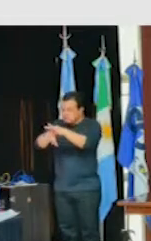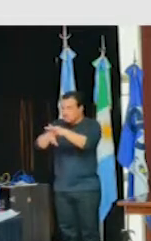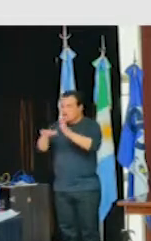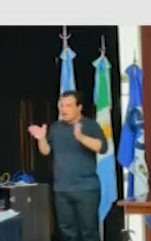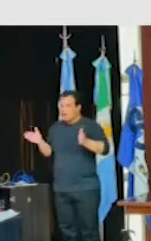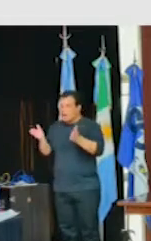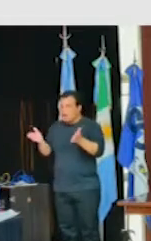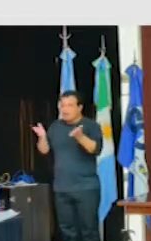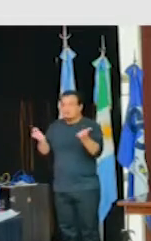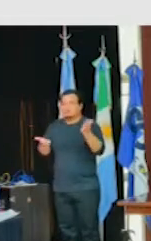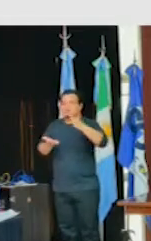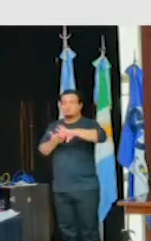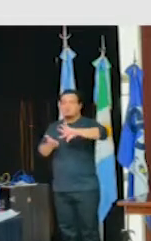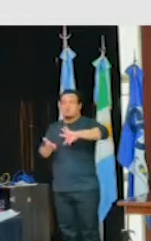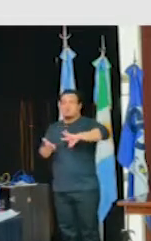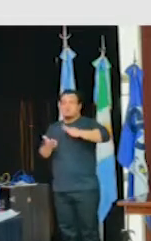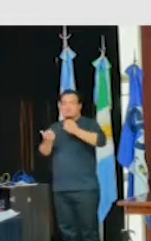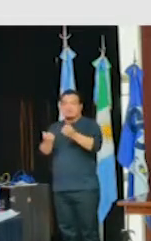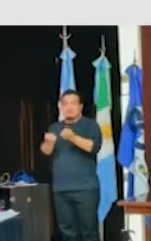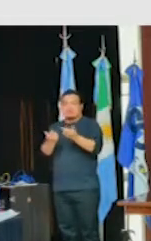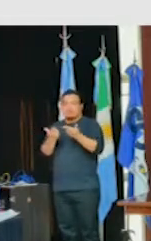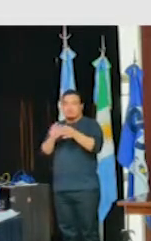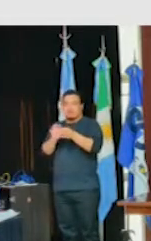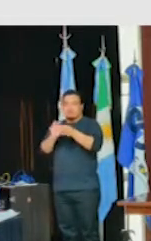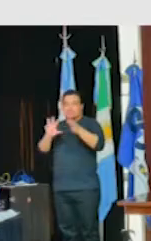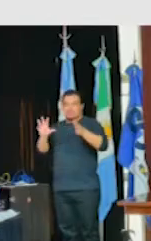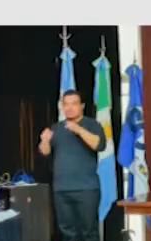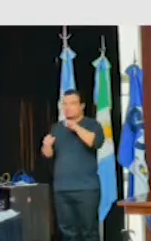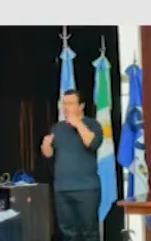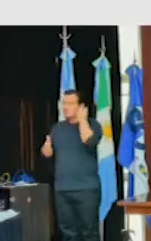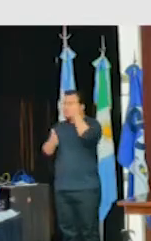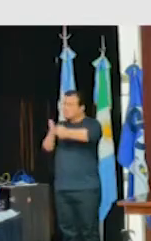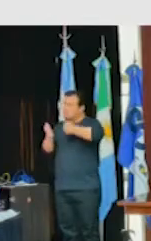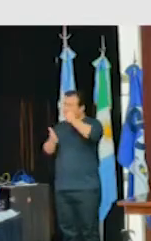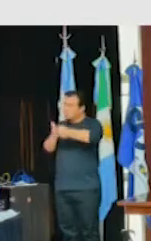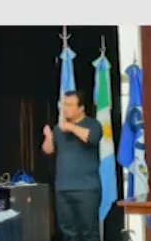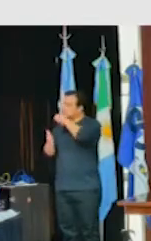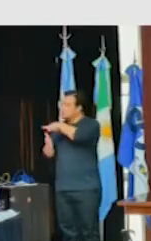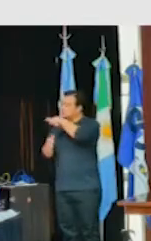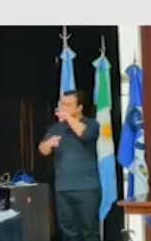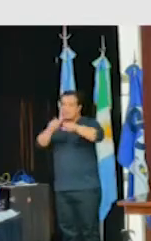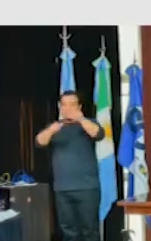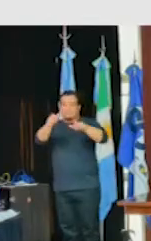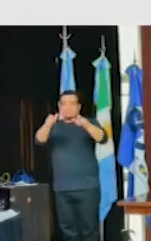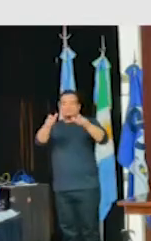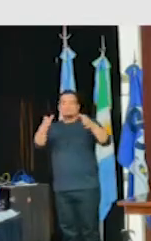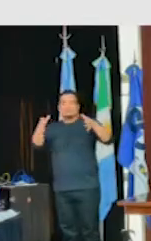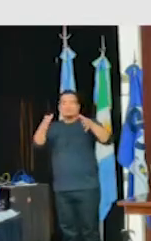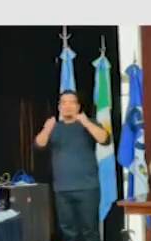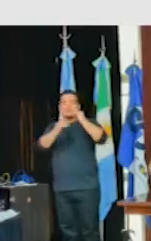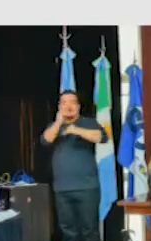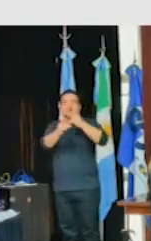Él siempre luchaba por darle un sentido a la vida de las personas mayores. Y bueno, creó esta serie de elementos, que es